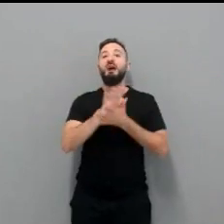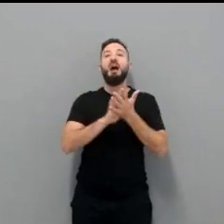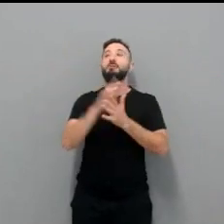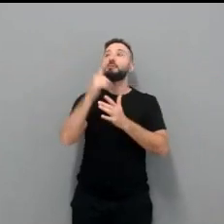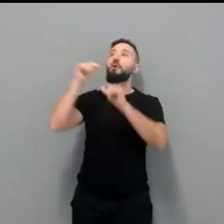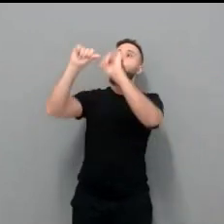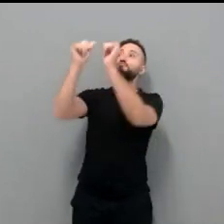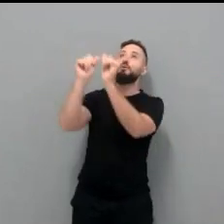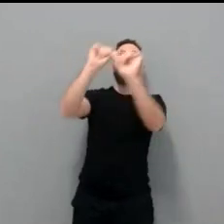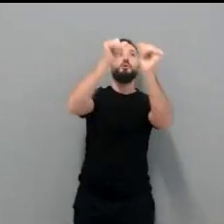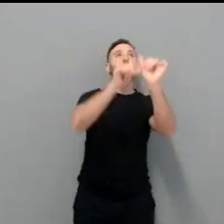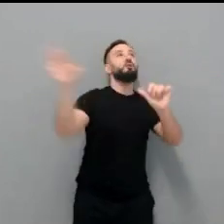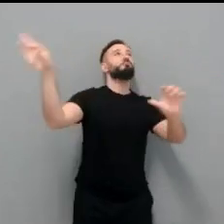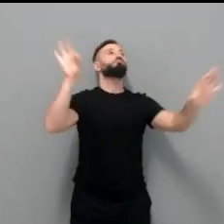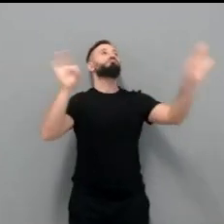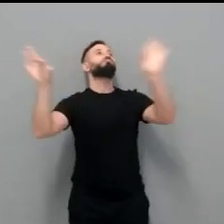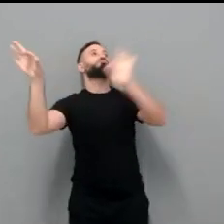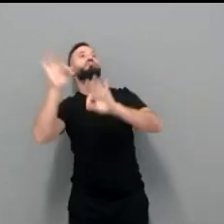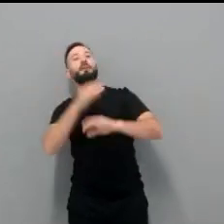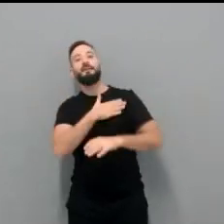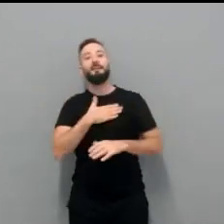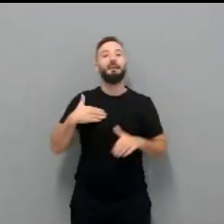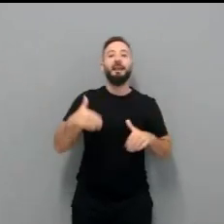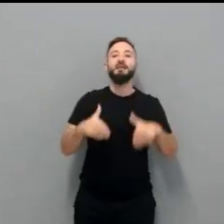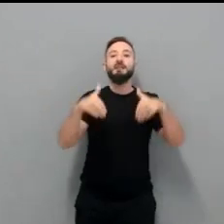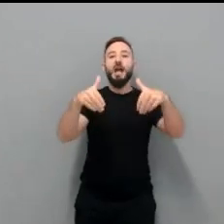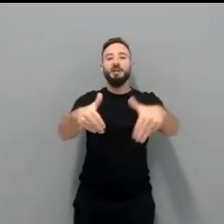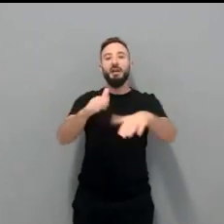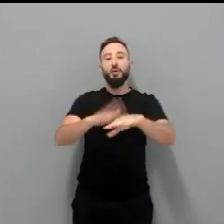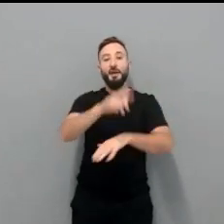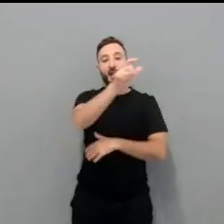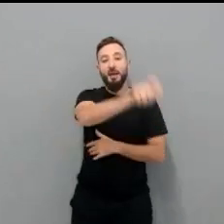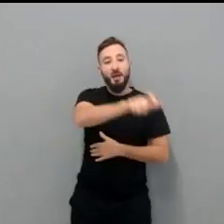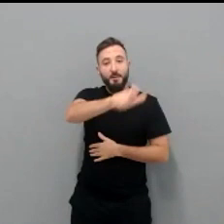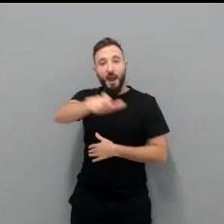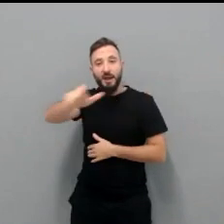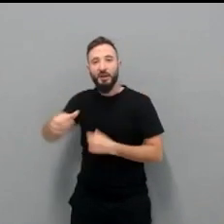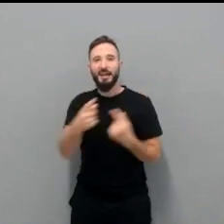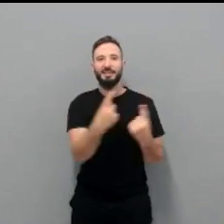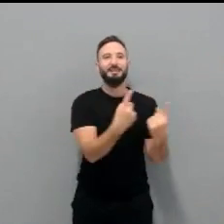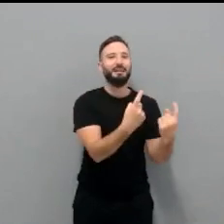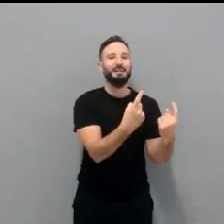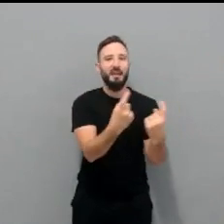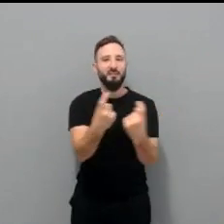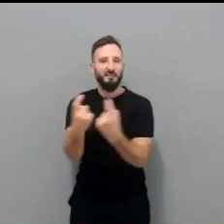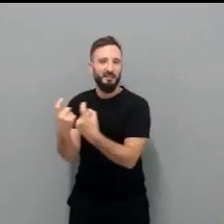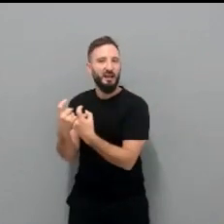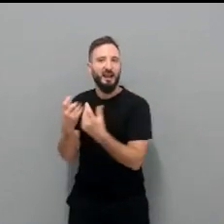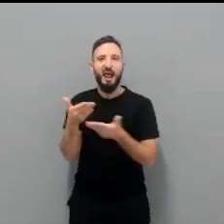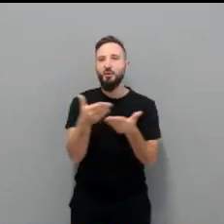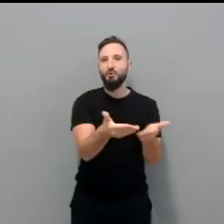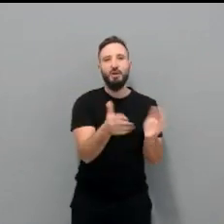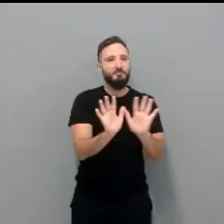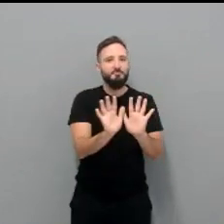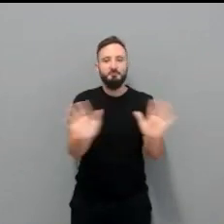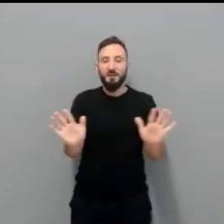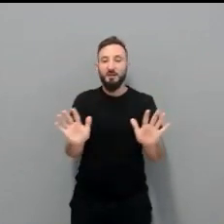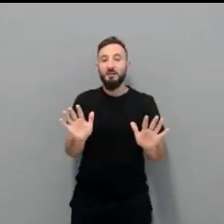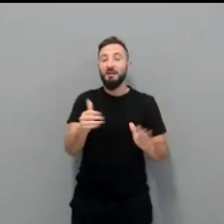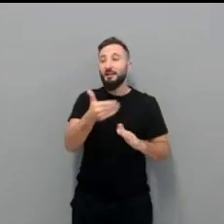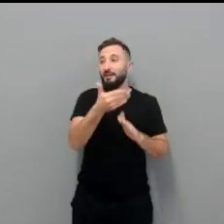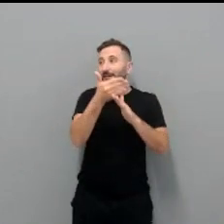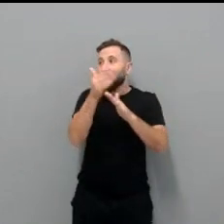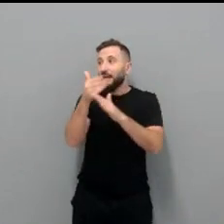modelos de candidatura. Están buscando candidatos en personas que necesitan ayuda. Y no hay nada más que